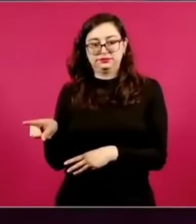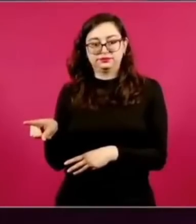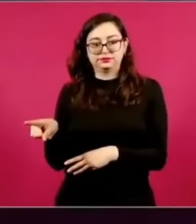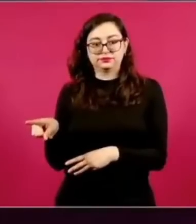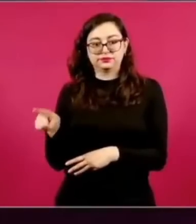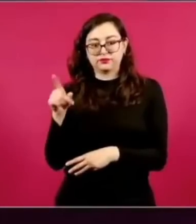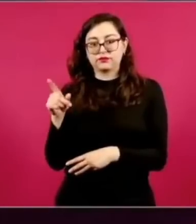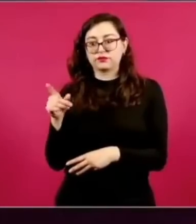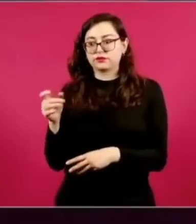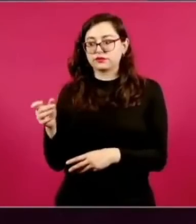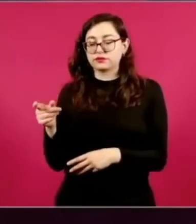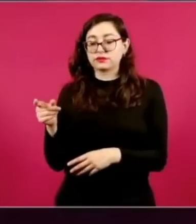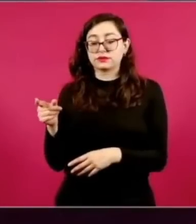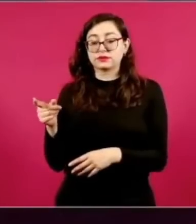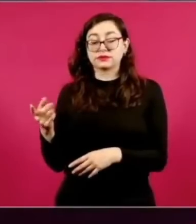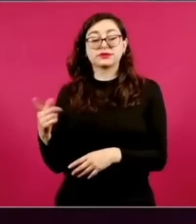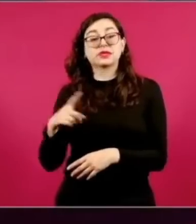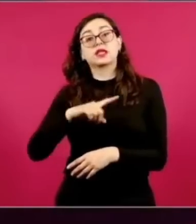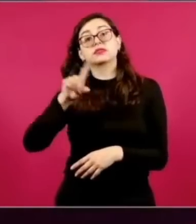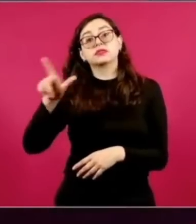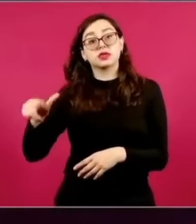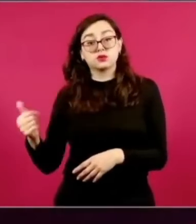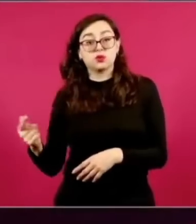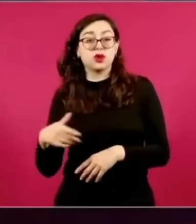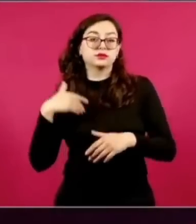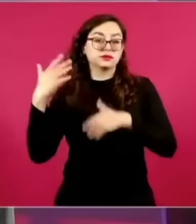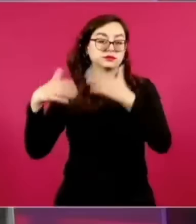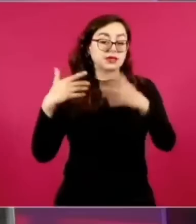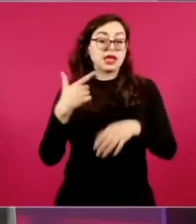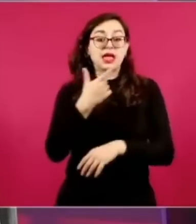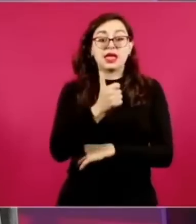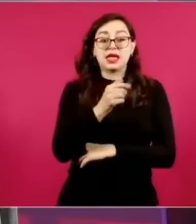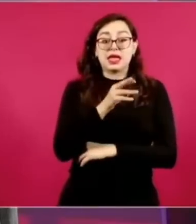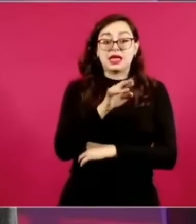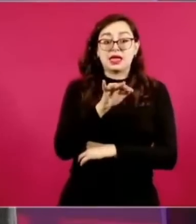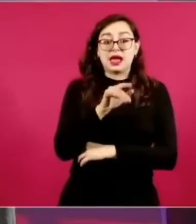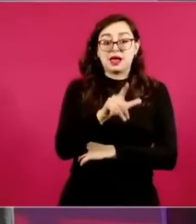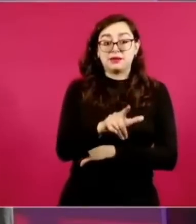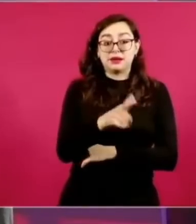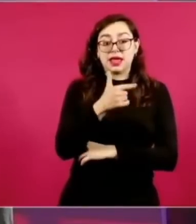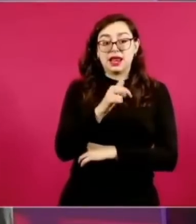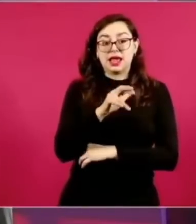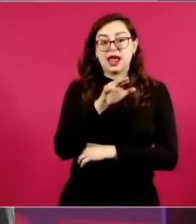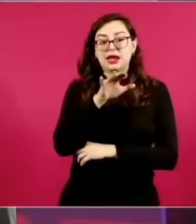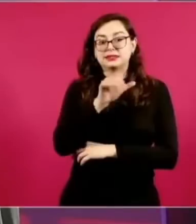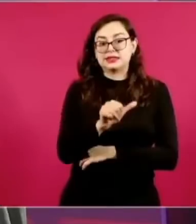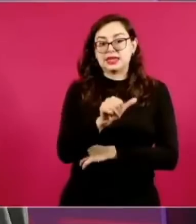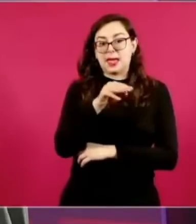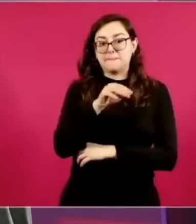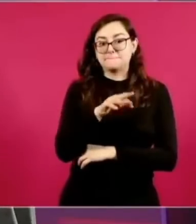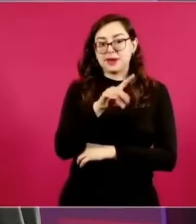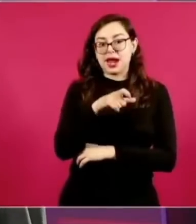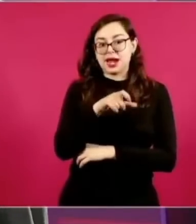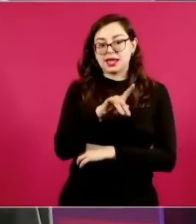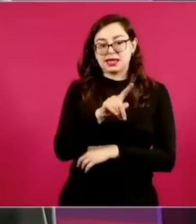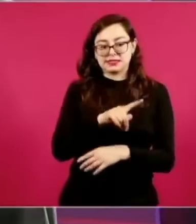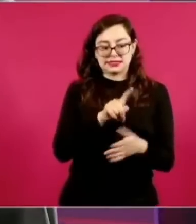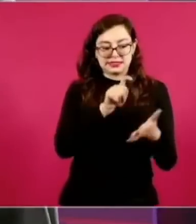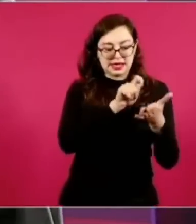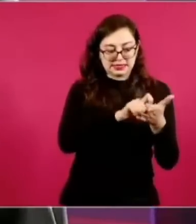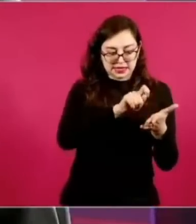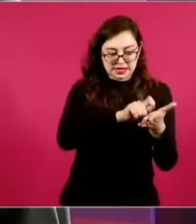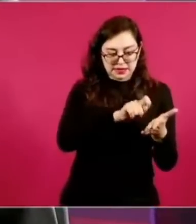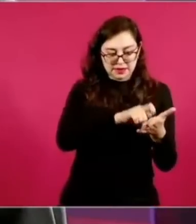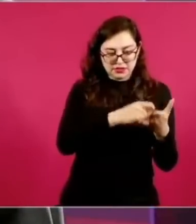que utiliza Gabriel García Márquez de prototipo, es el Aureliano